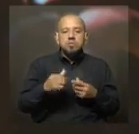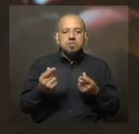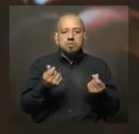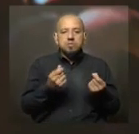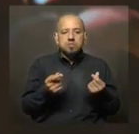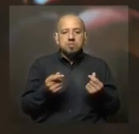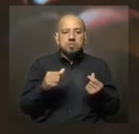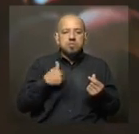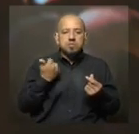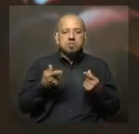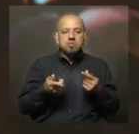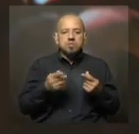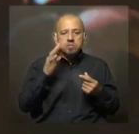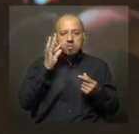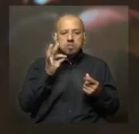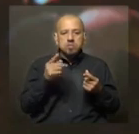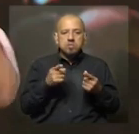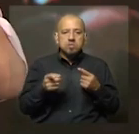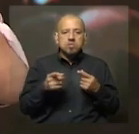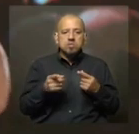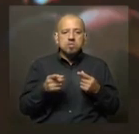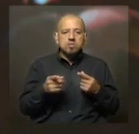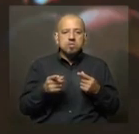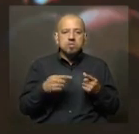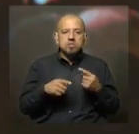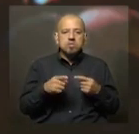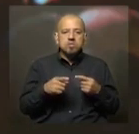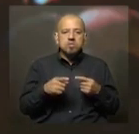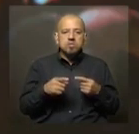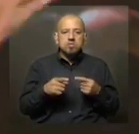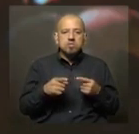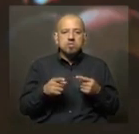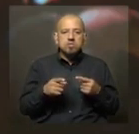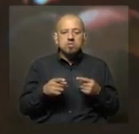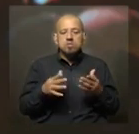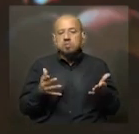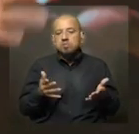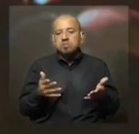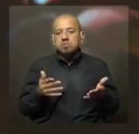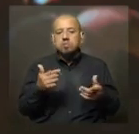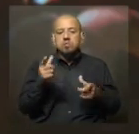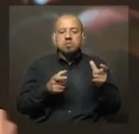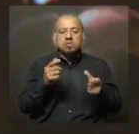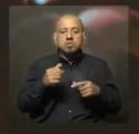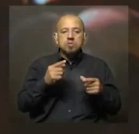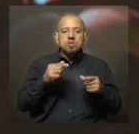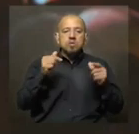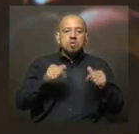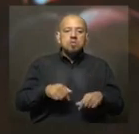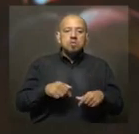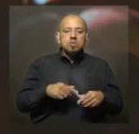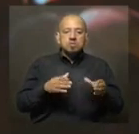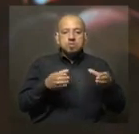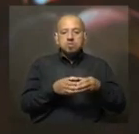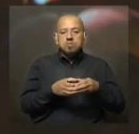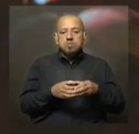bueno aprovechar la oportunidad para explicarlo. No es que alguien, un genio o alguien con mucha experiencia diga, hoy el tomate